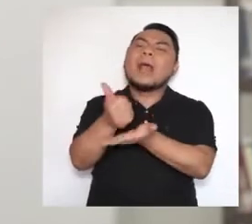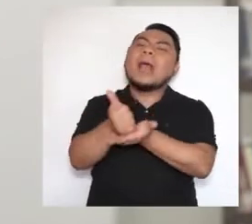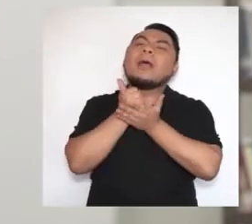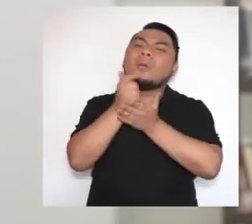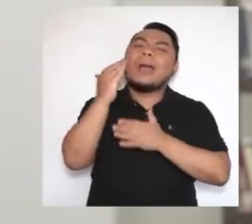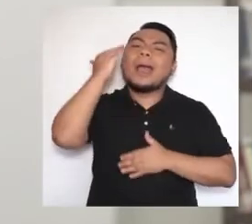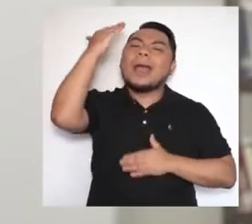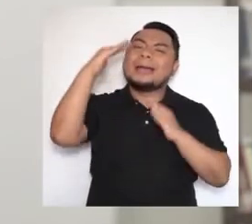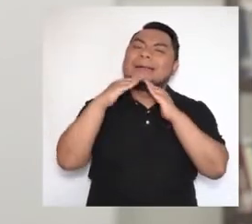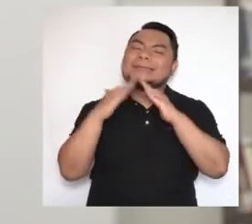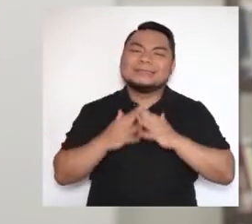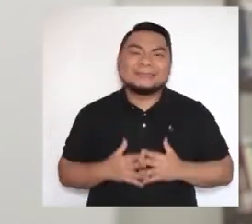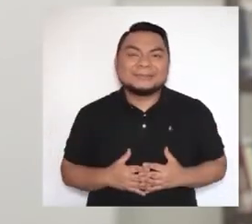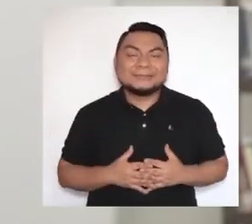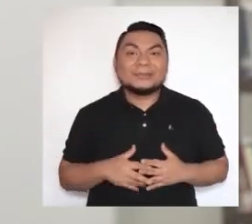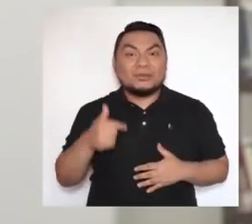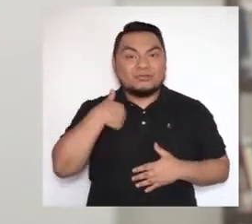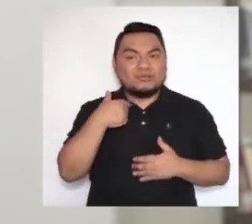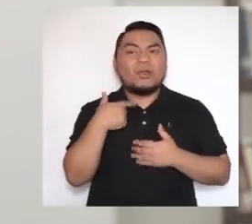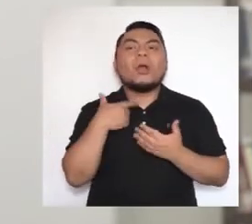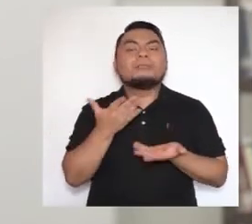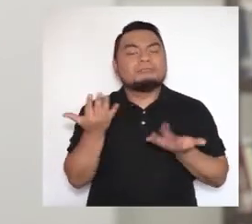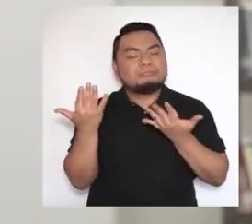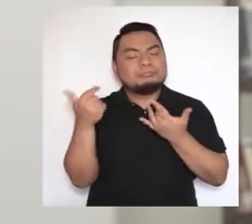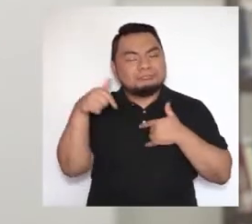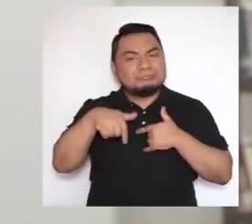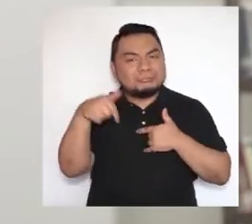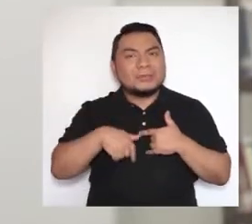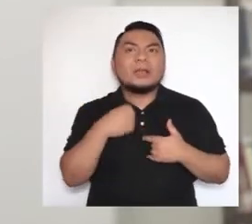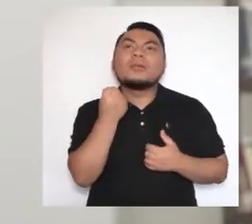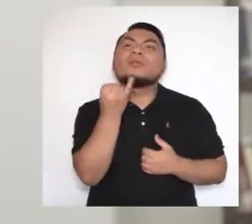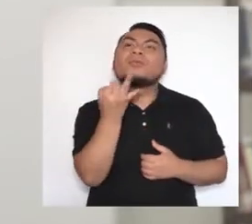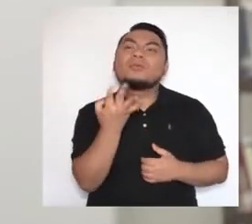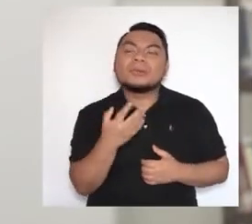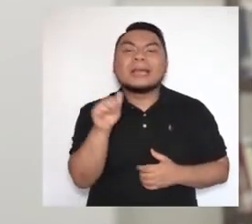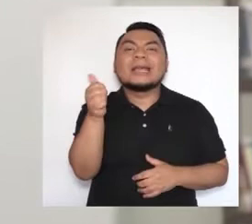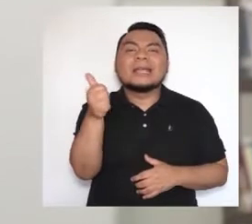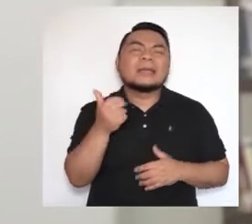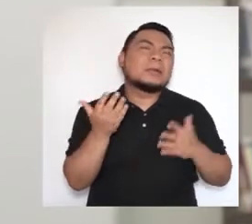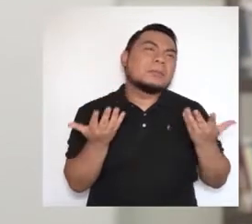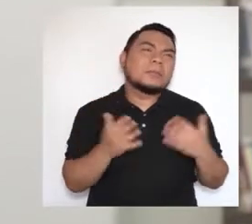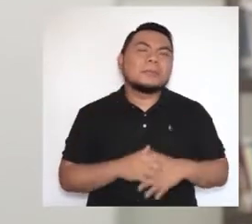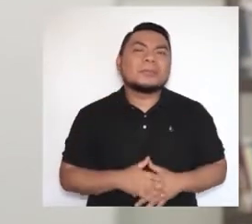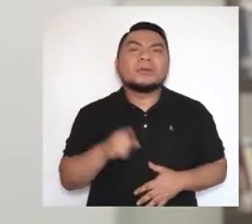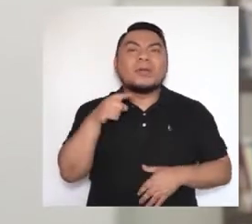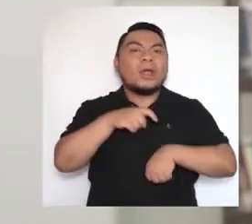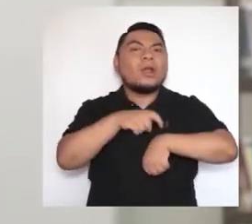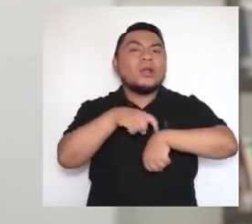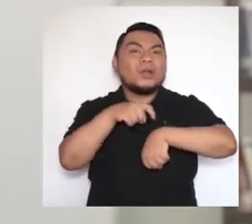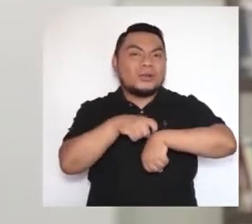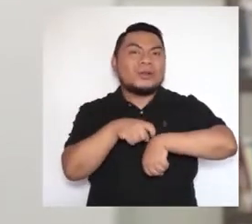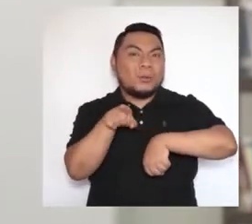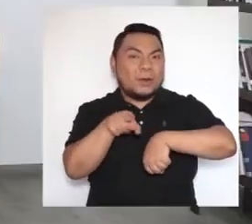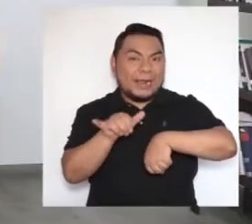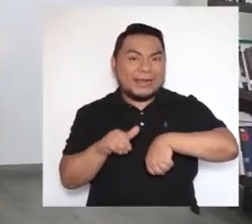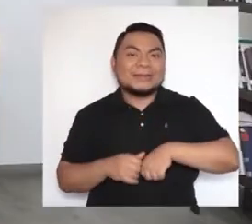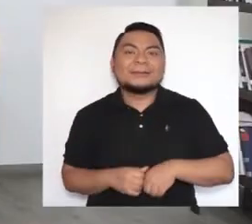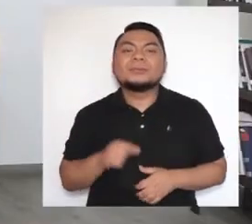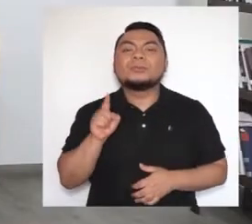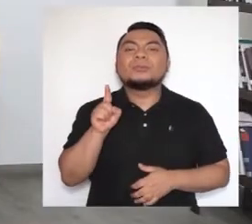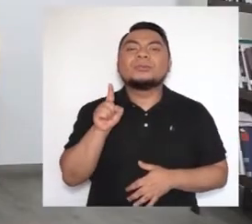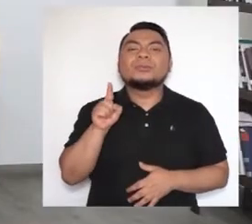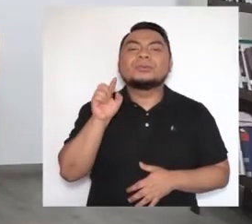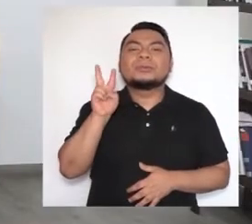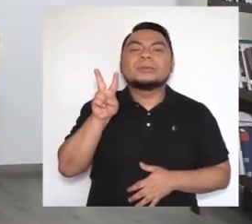a un adulto en casa. Yo los esperaré aquí y contaré hasta 10 como un reloj.